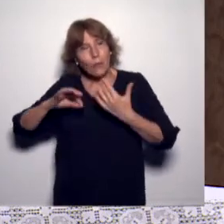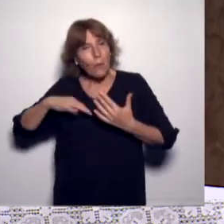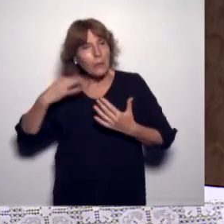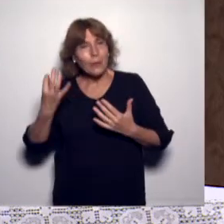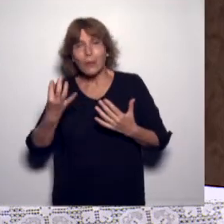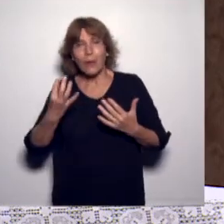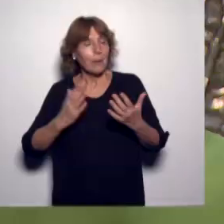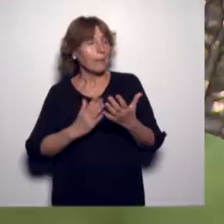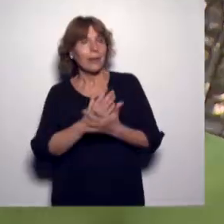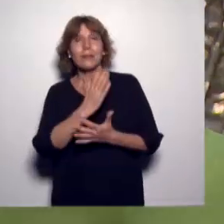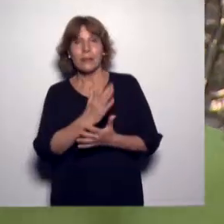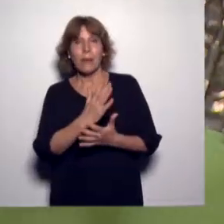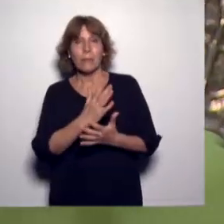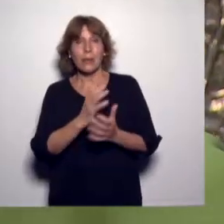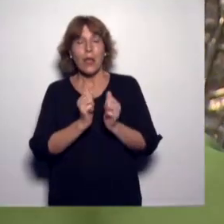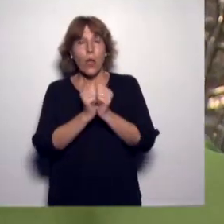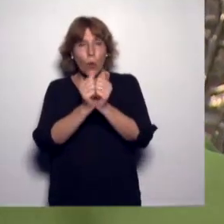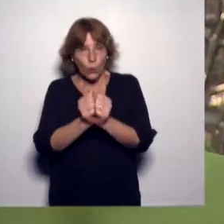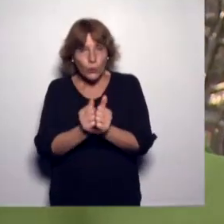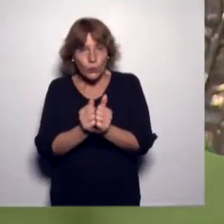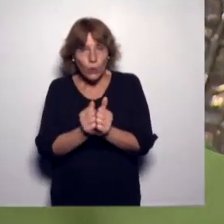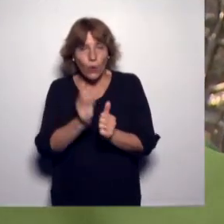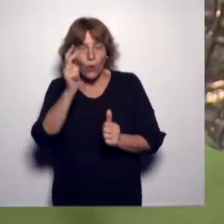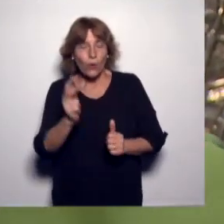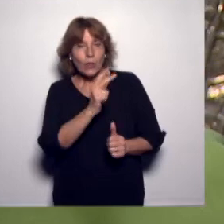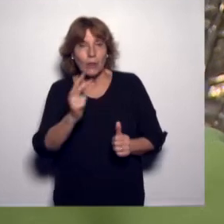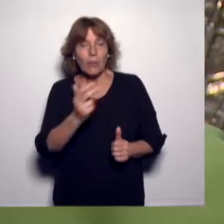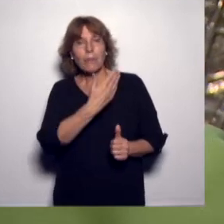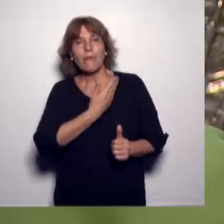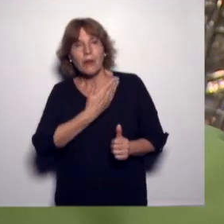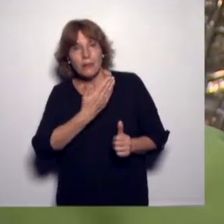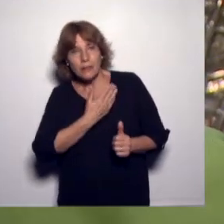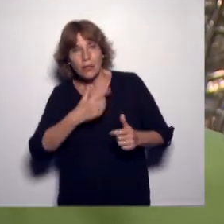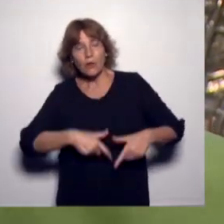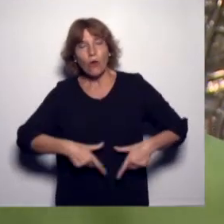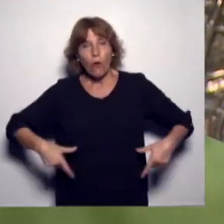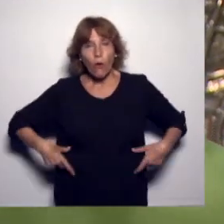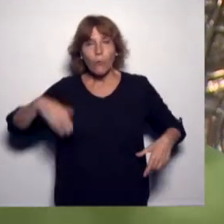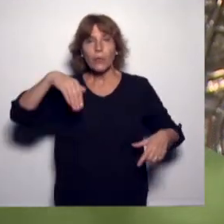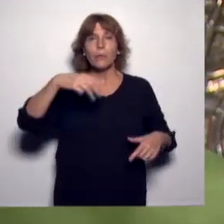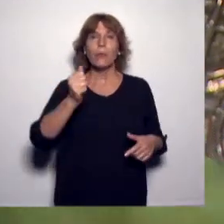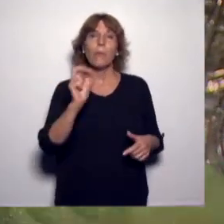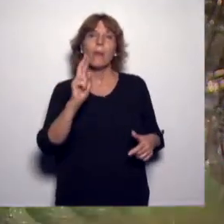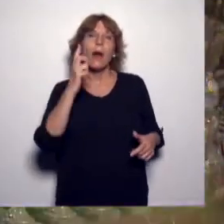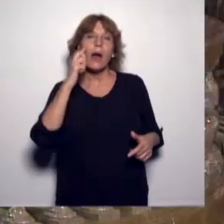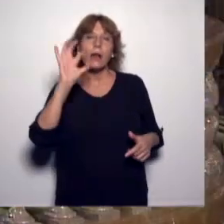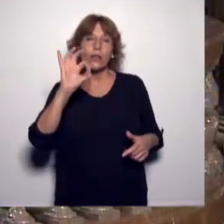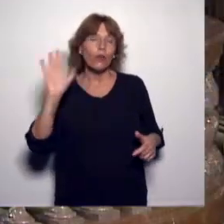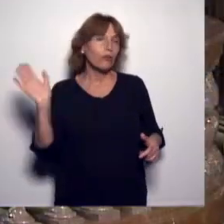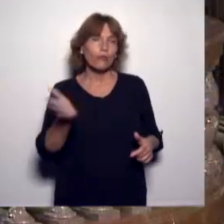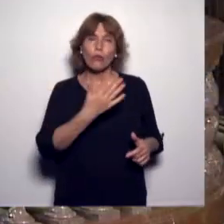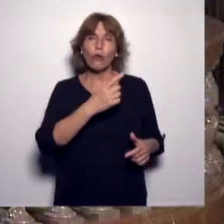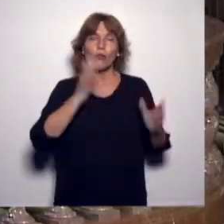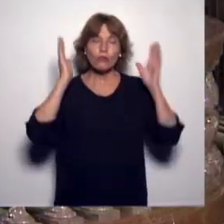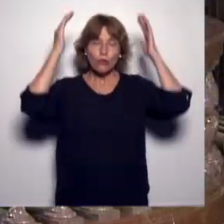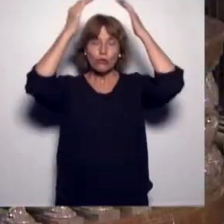Y con el Papa Francisco, nuestro Obispo Mario y todos los pastores que cuidan de tu pueblo, llévala a su